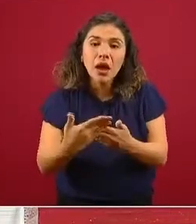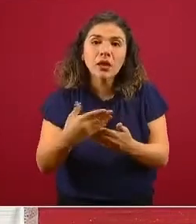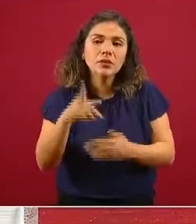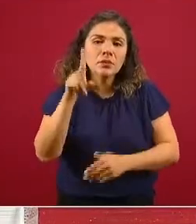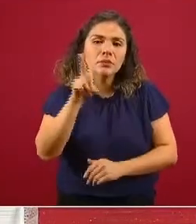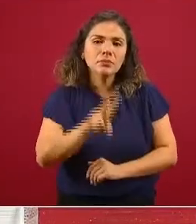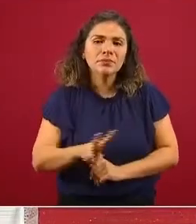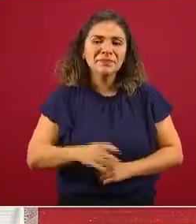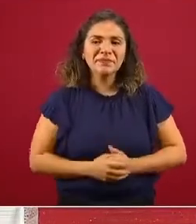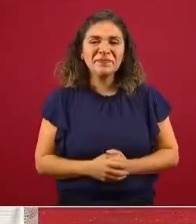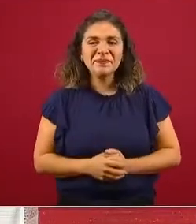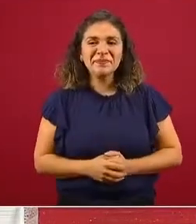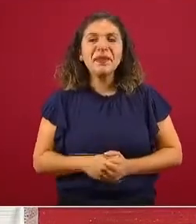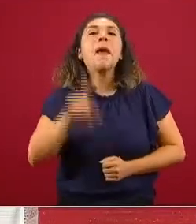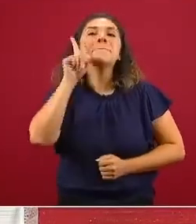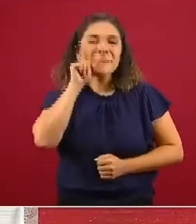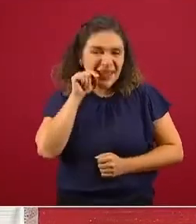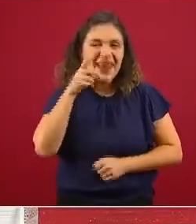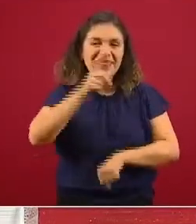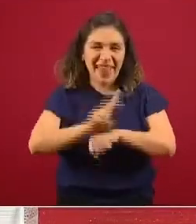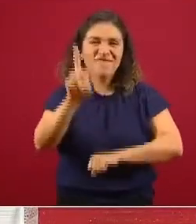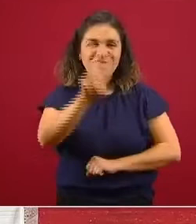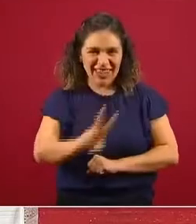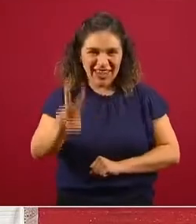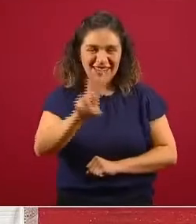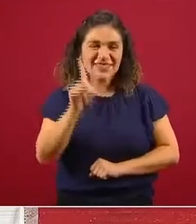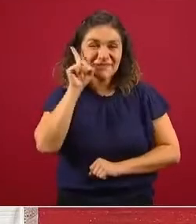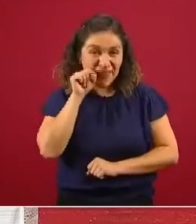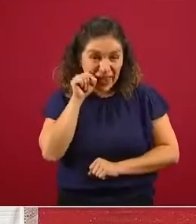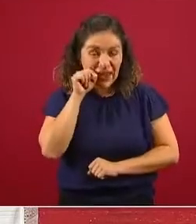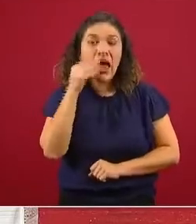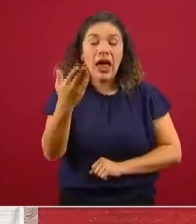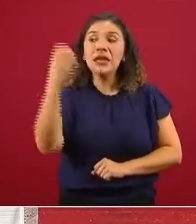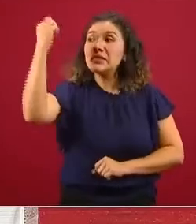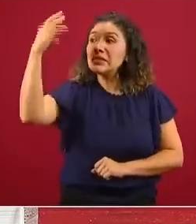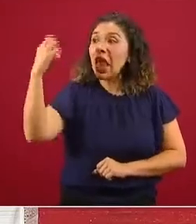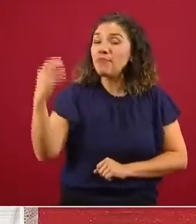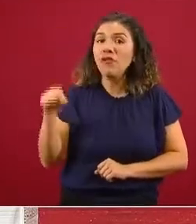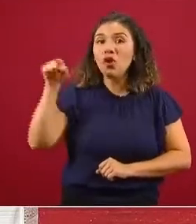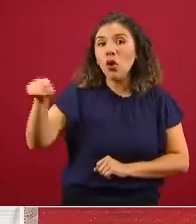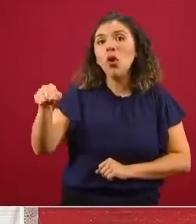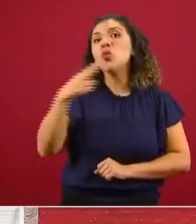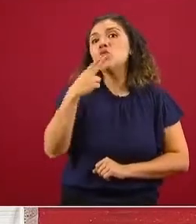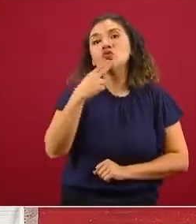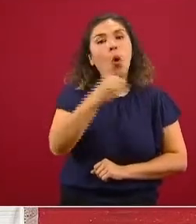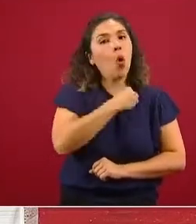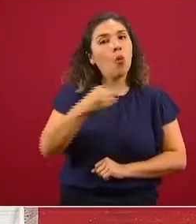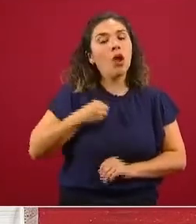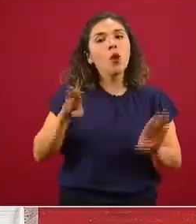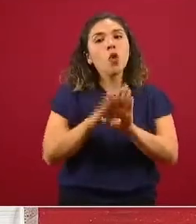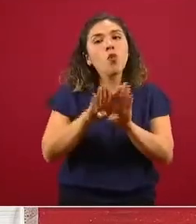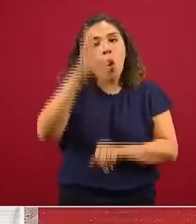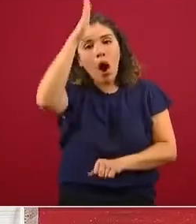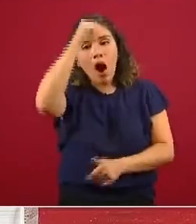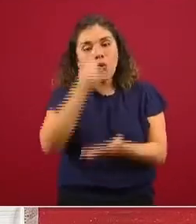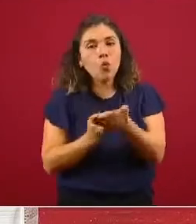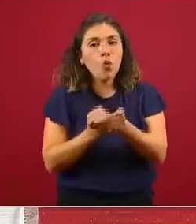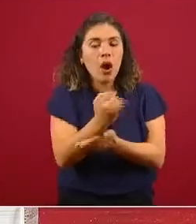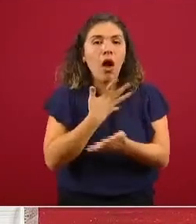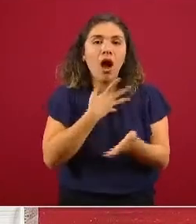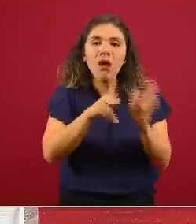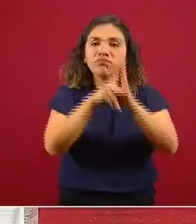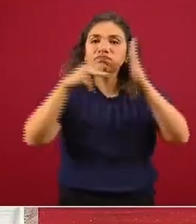viernes, mañana es viernes, gracias, y el semáforo es de uso obligatorio, de acuerdo al acuerdo que